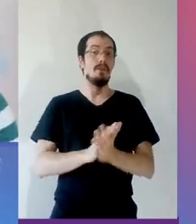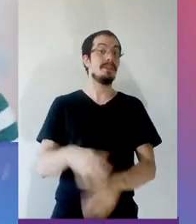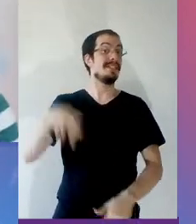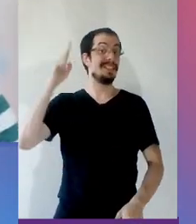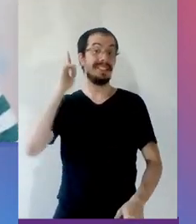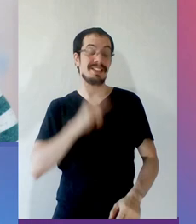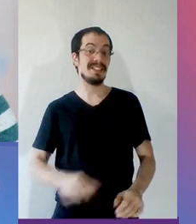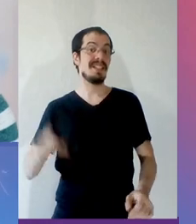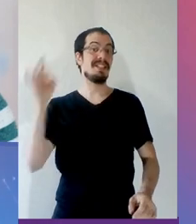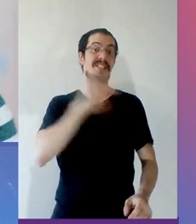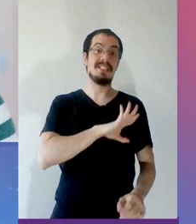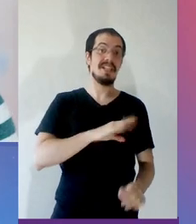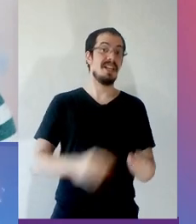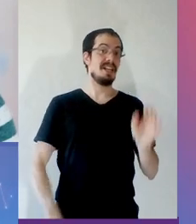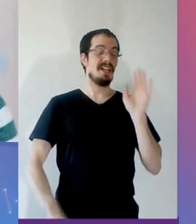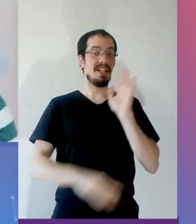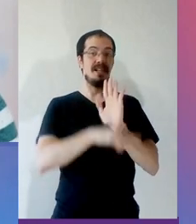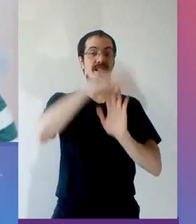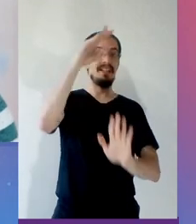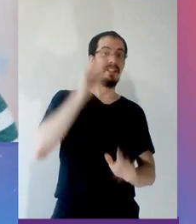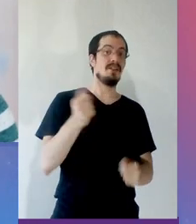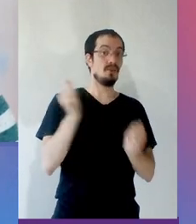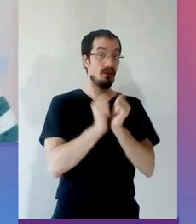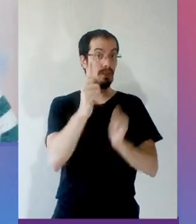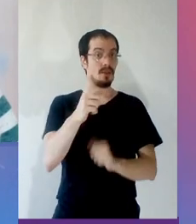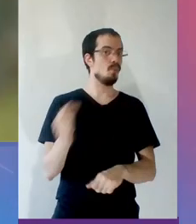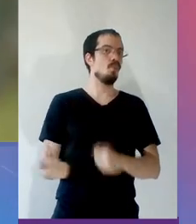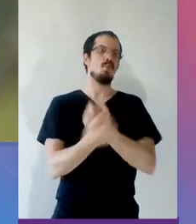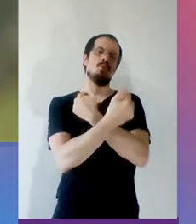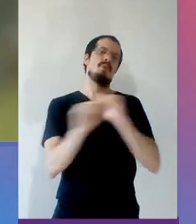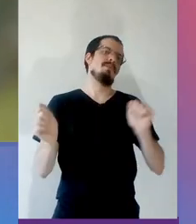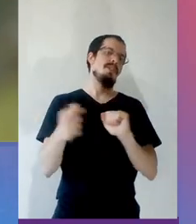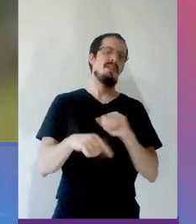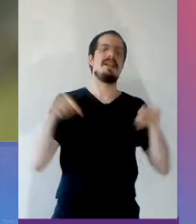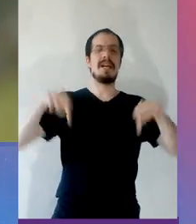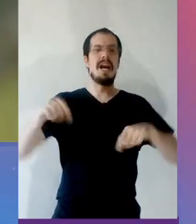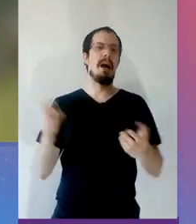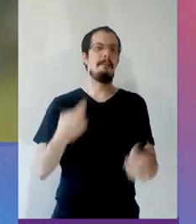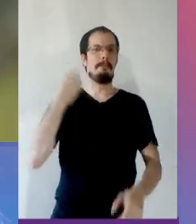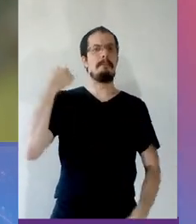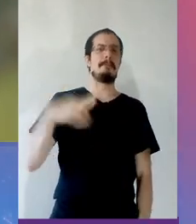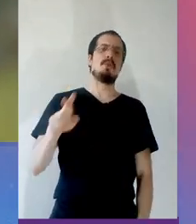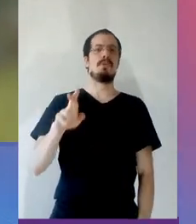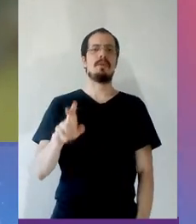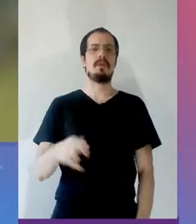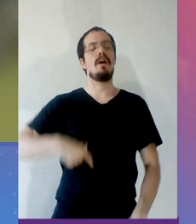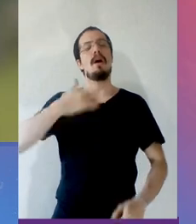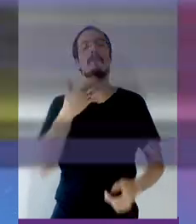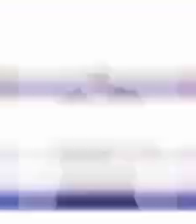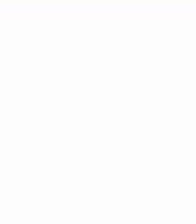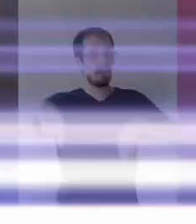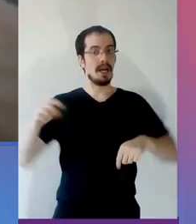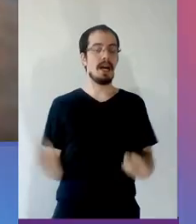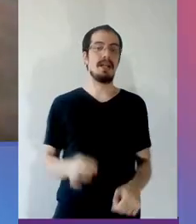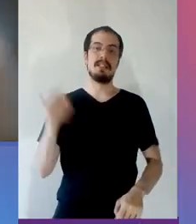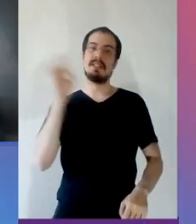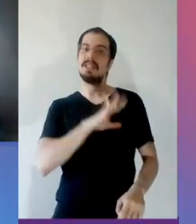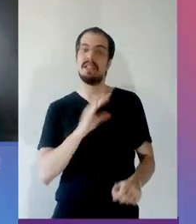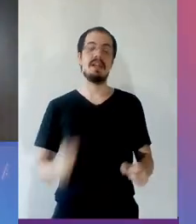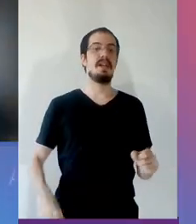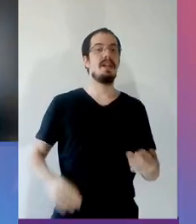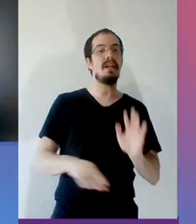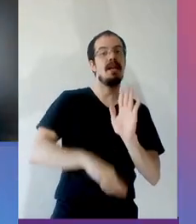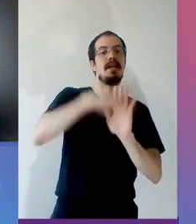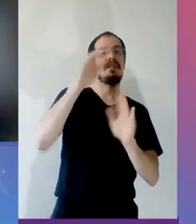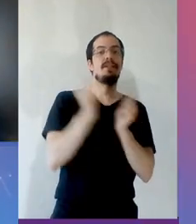estarían todos los chiquititos, ¿ya? De hecho, a mí me toca trabajar en el hospital con la gente del Chile Crece, tanto en los dos hospitales, y en el fondo, aparte